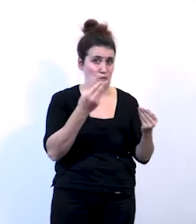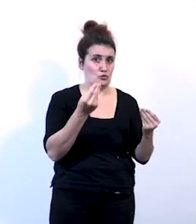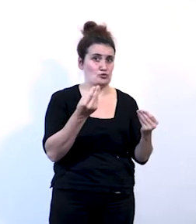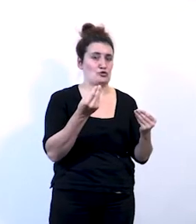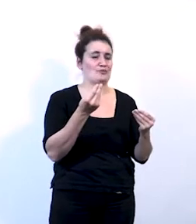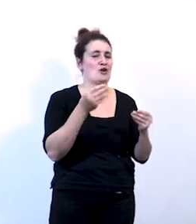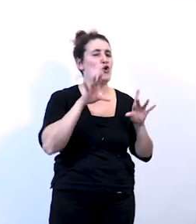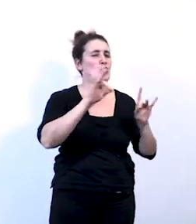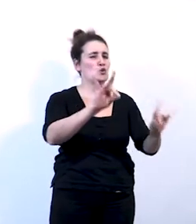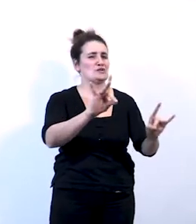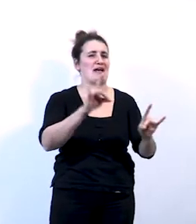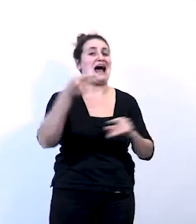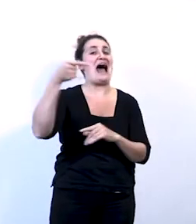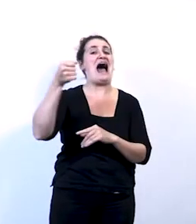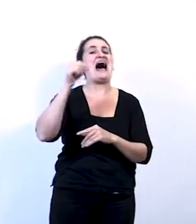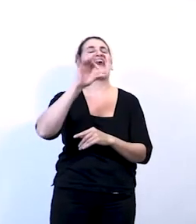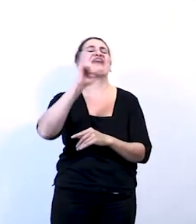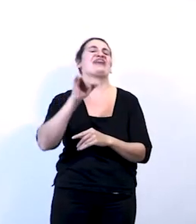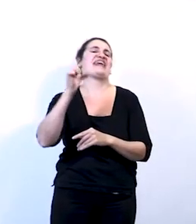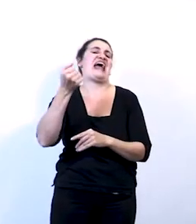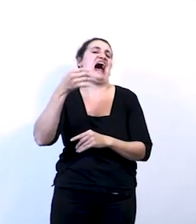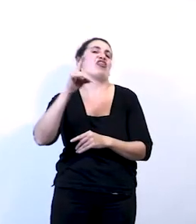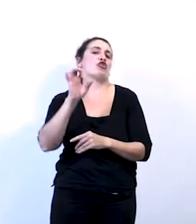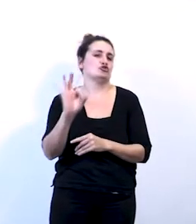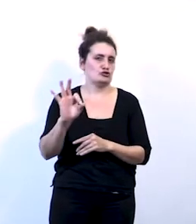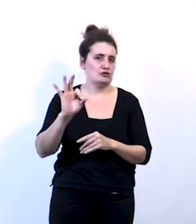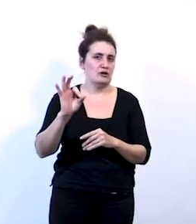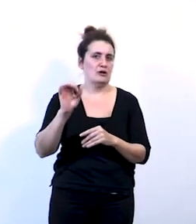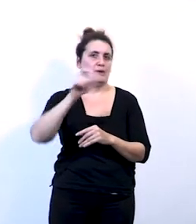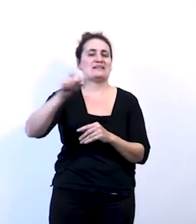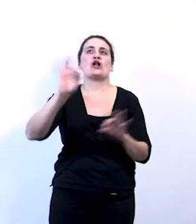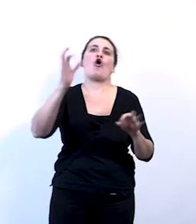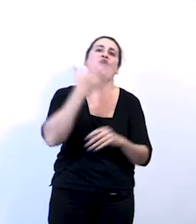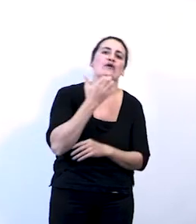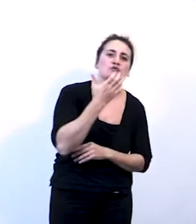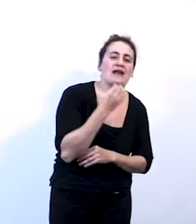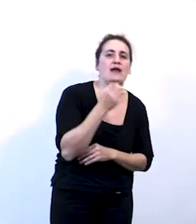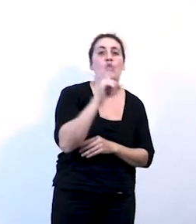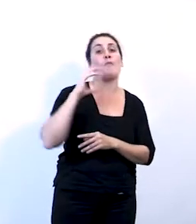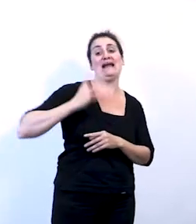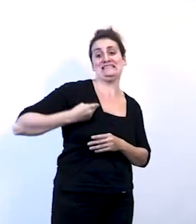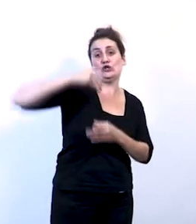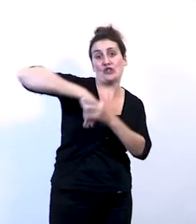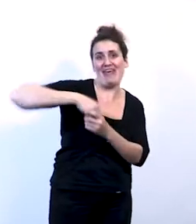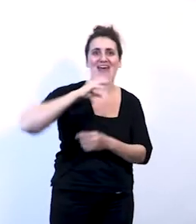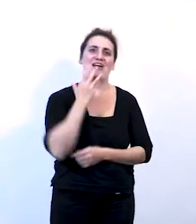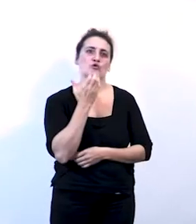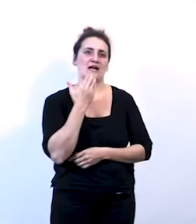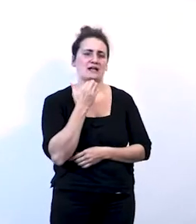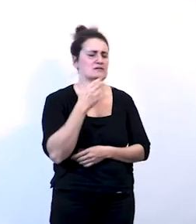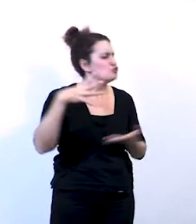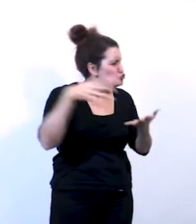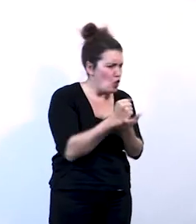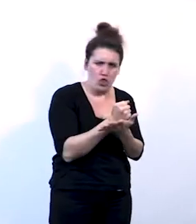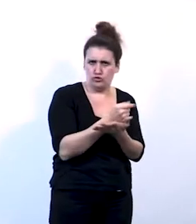gazeanos o la gente de Gaza, los de Jerusalén, los palestinos de Jerusalén, todos son